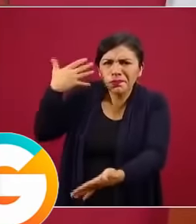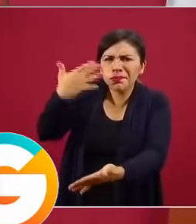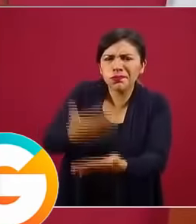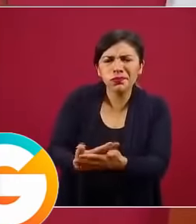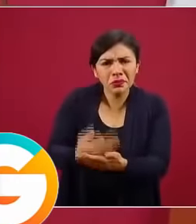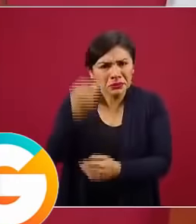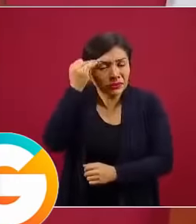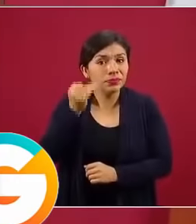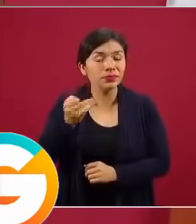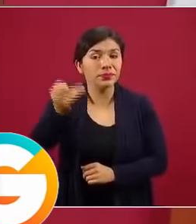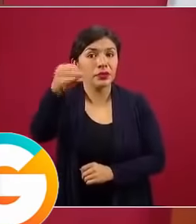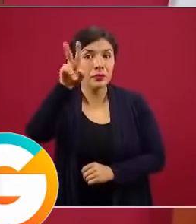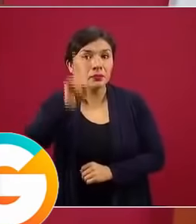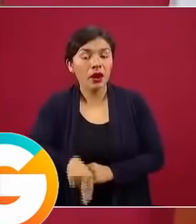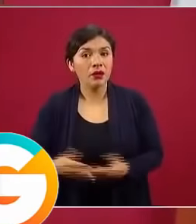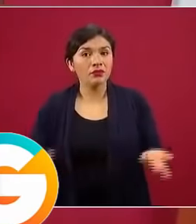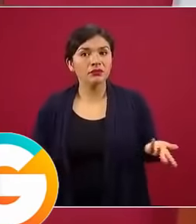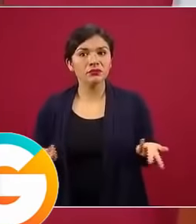Una cosa